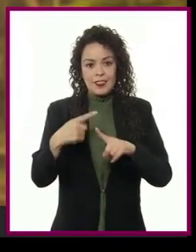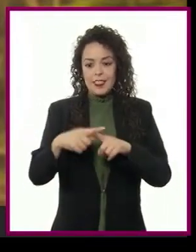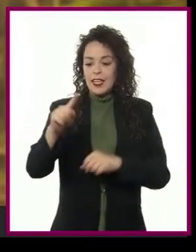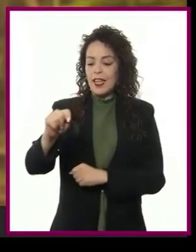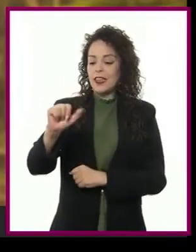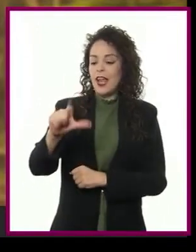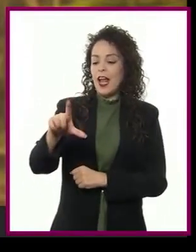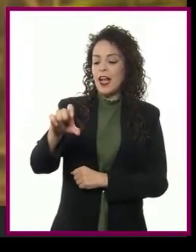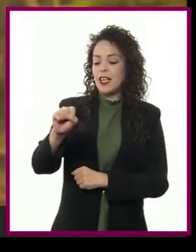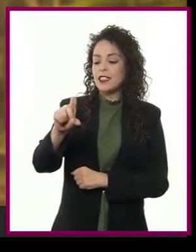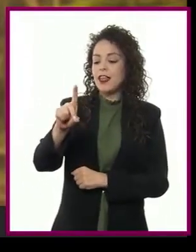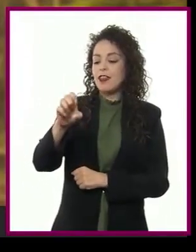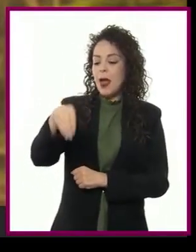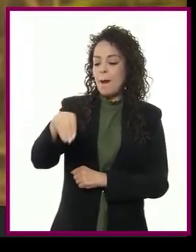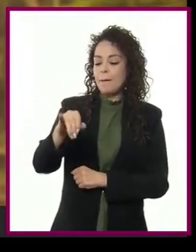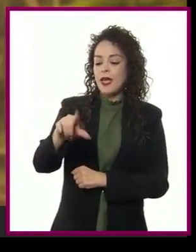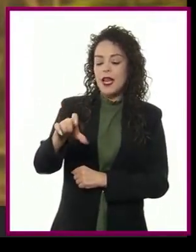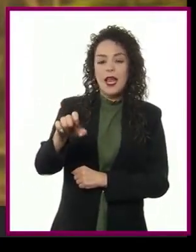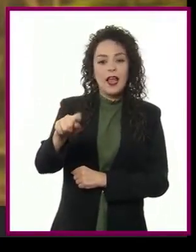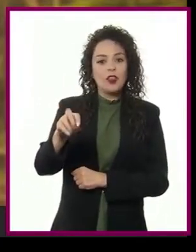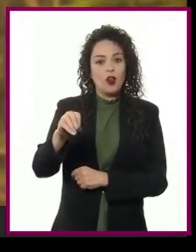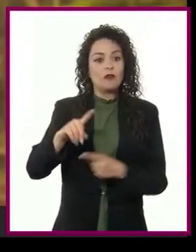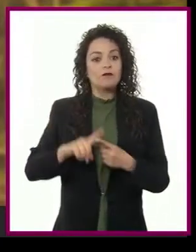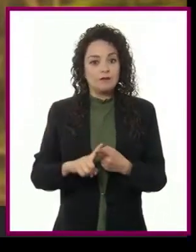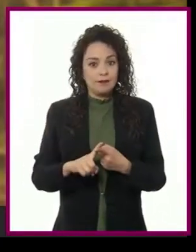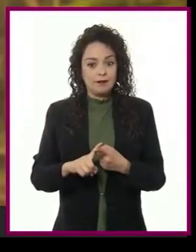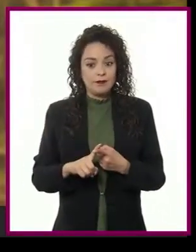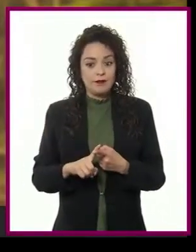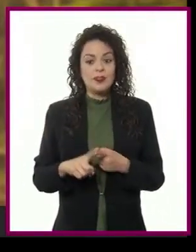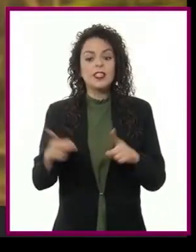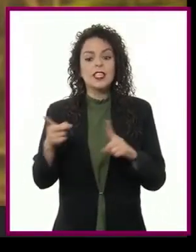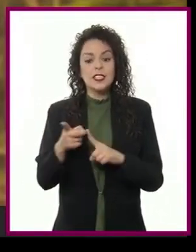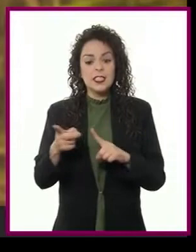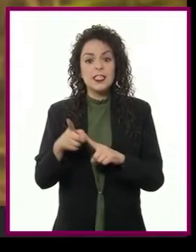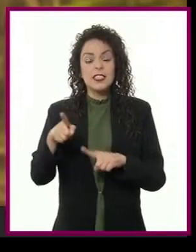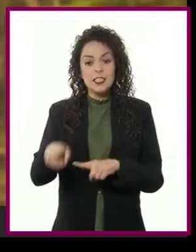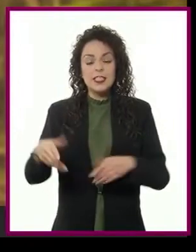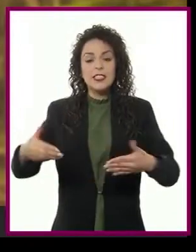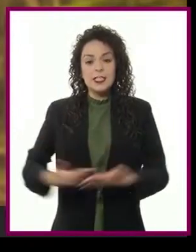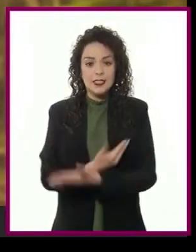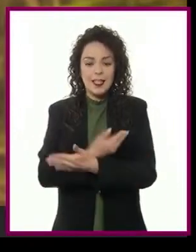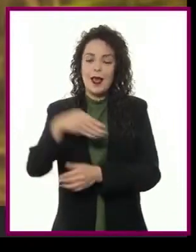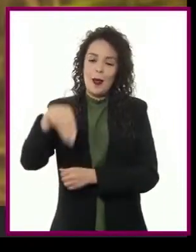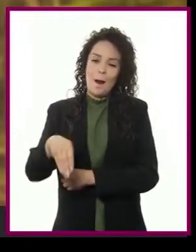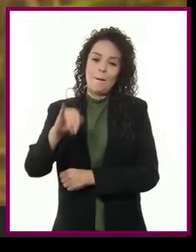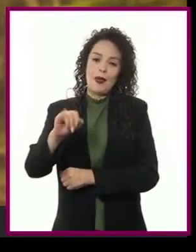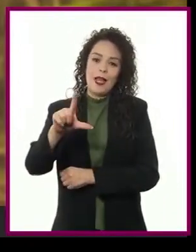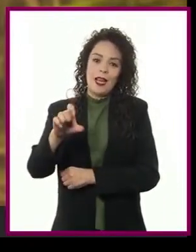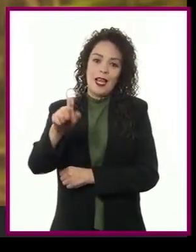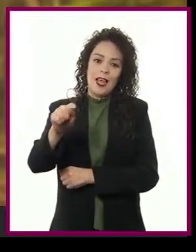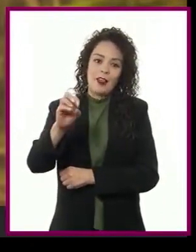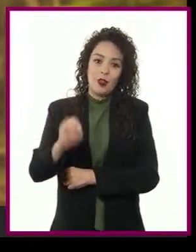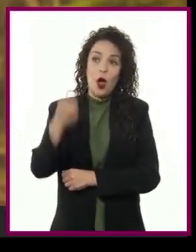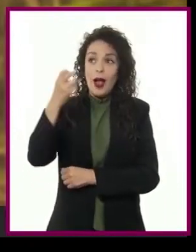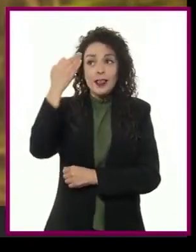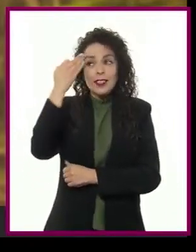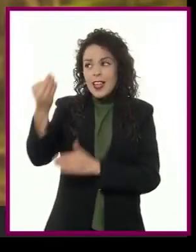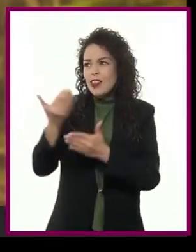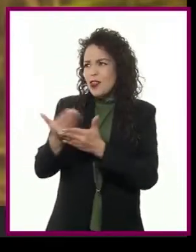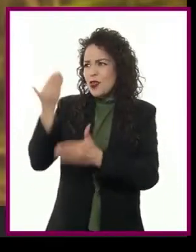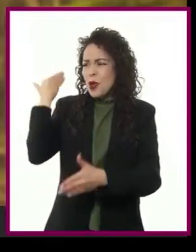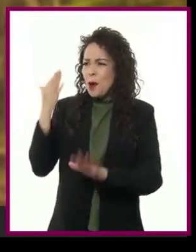que como indica su nombre, era proveniente de Mileto, En aquel entonces habré tenido